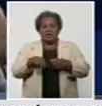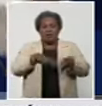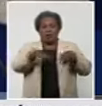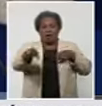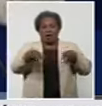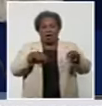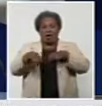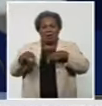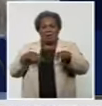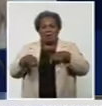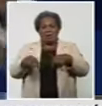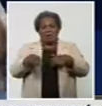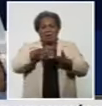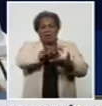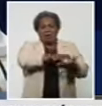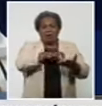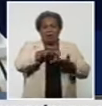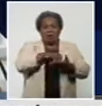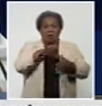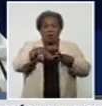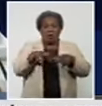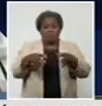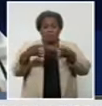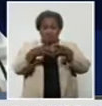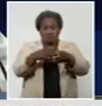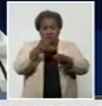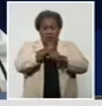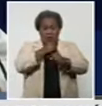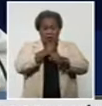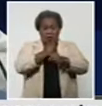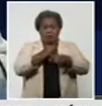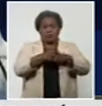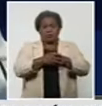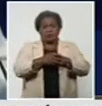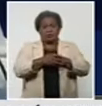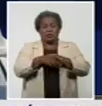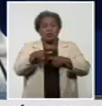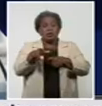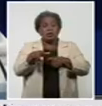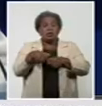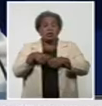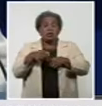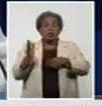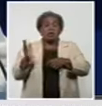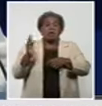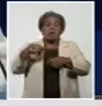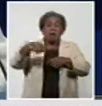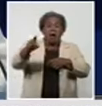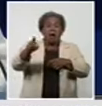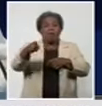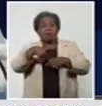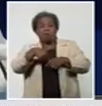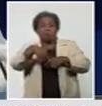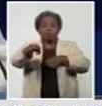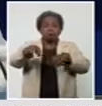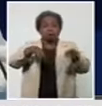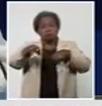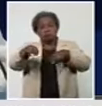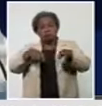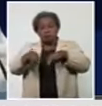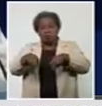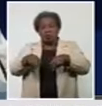diferentes lugares, a veces colectivos de trabajadores que van a un lugar o que vienen de un lugar, pues también se les